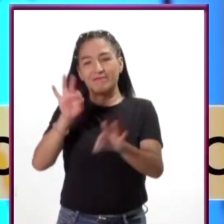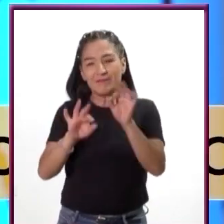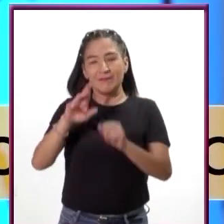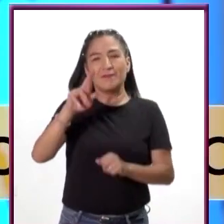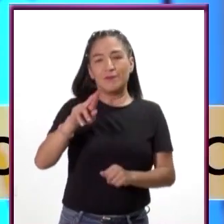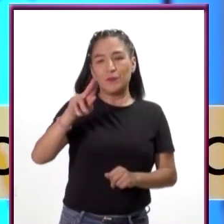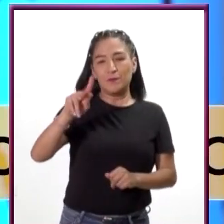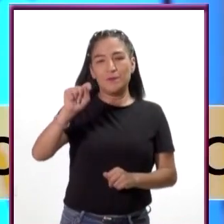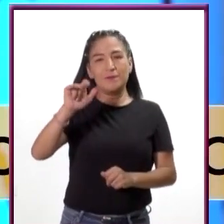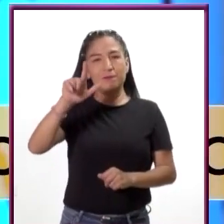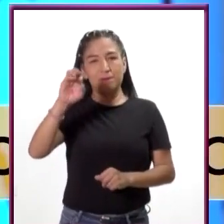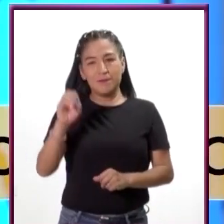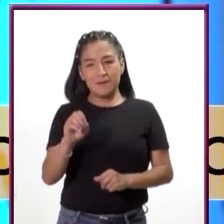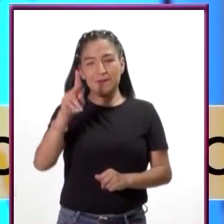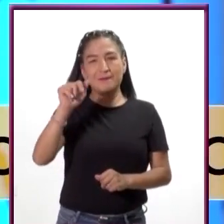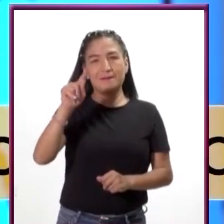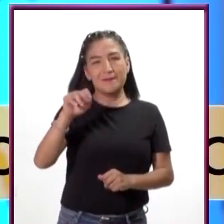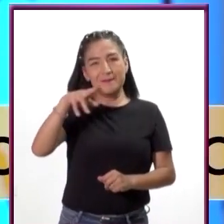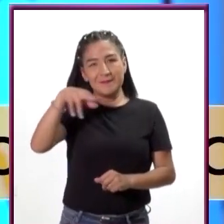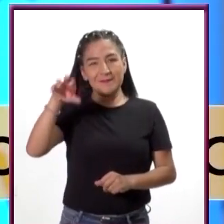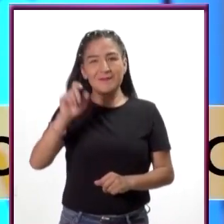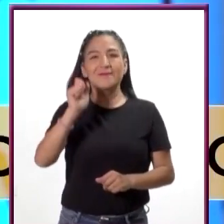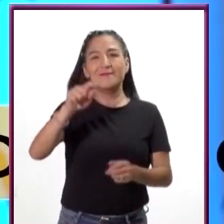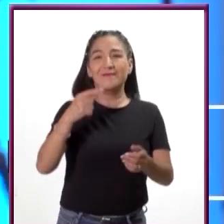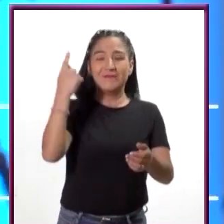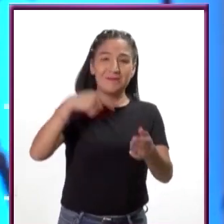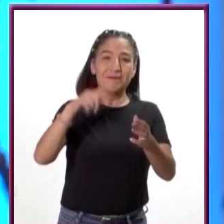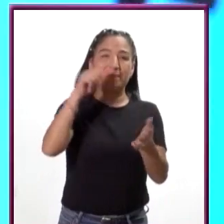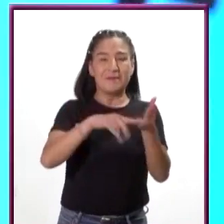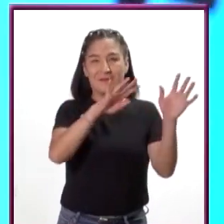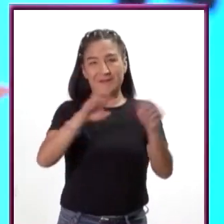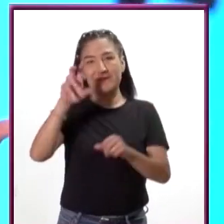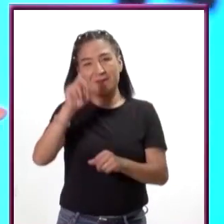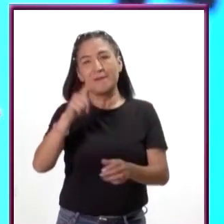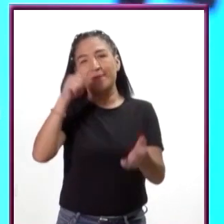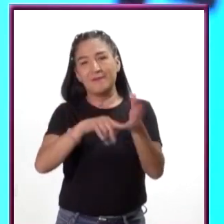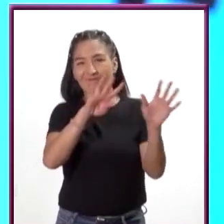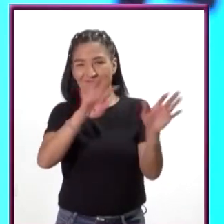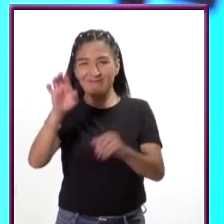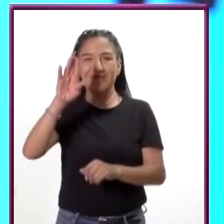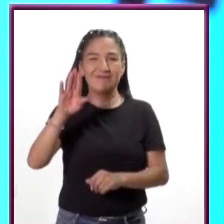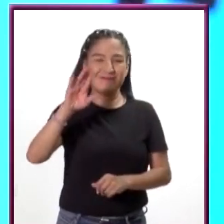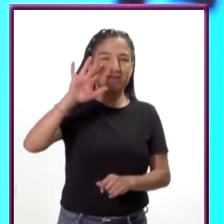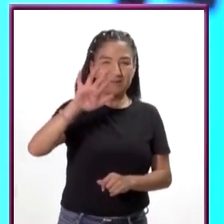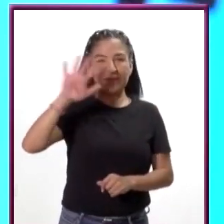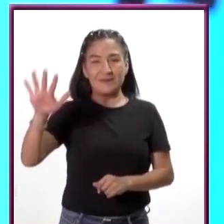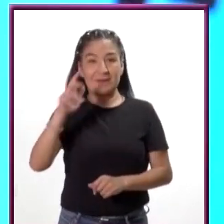Rutilio Patiño entre 1930 y 1955? Este